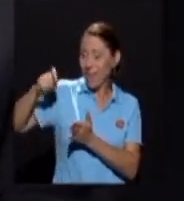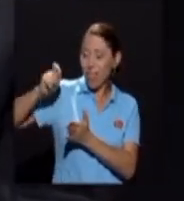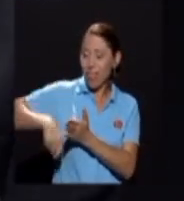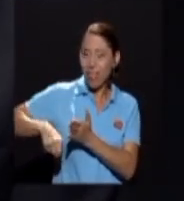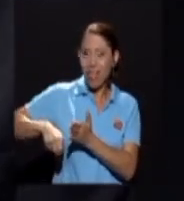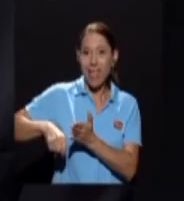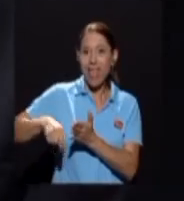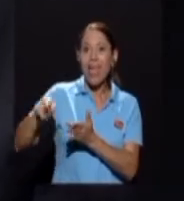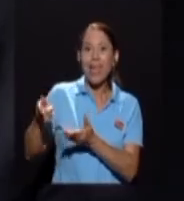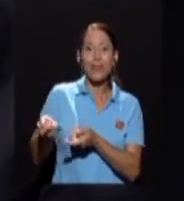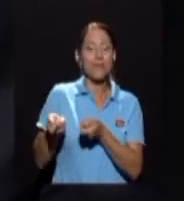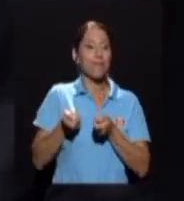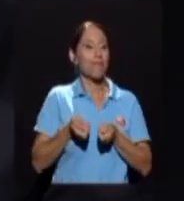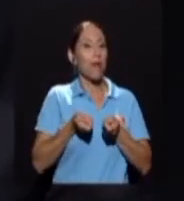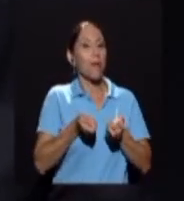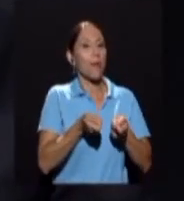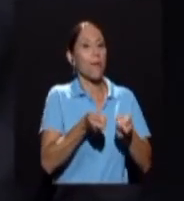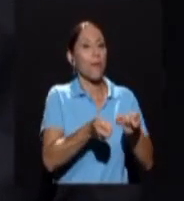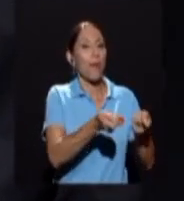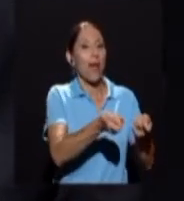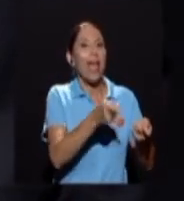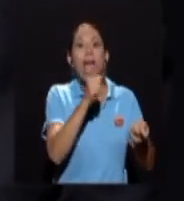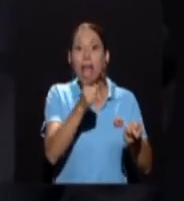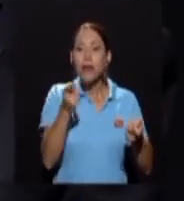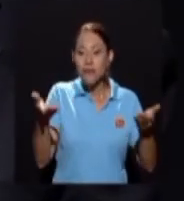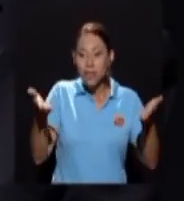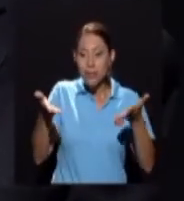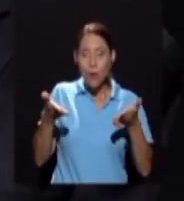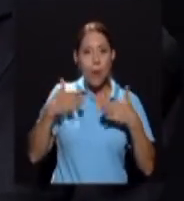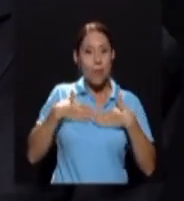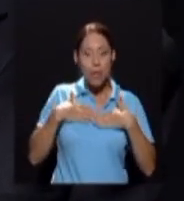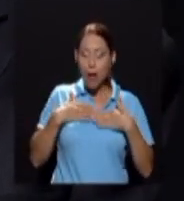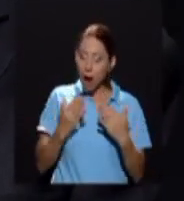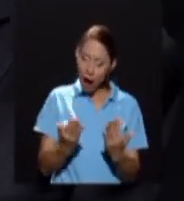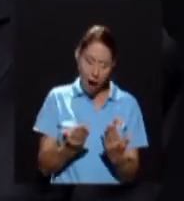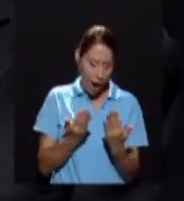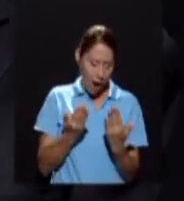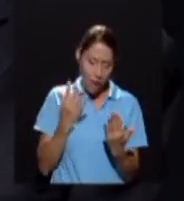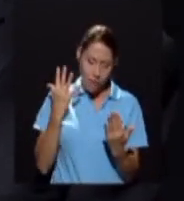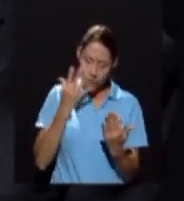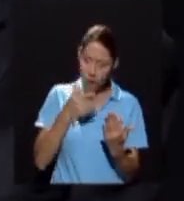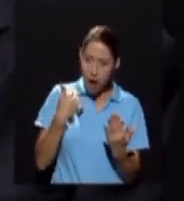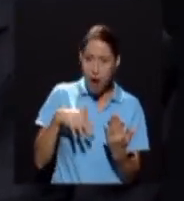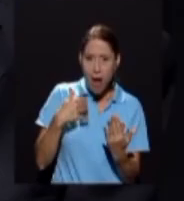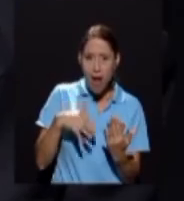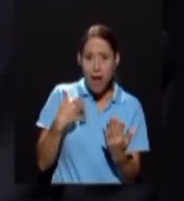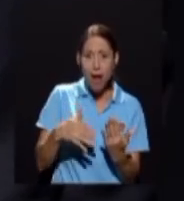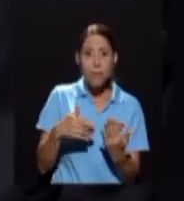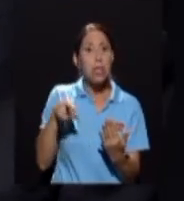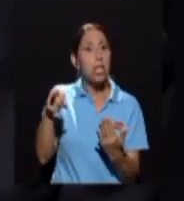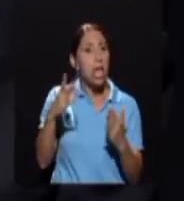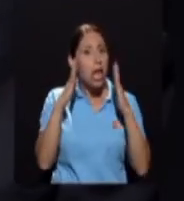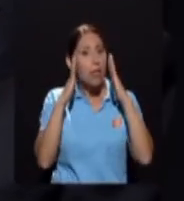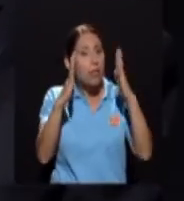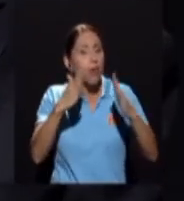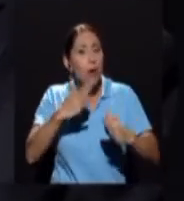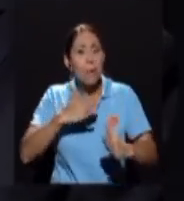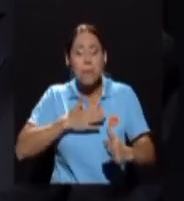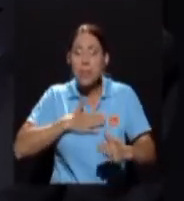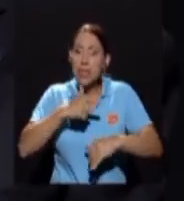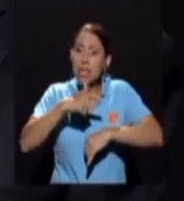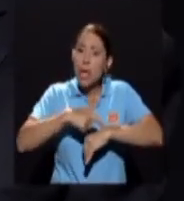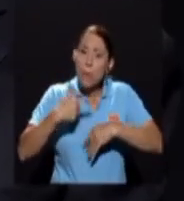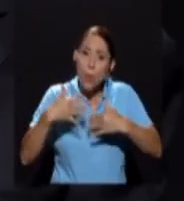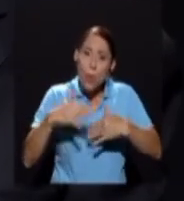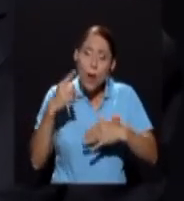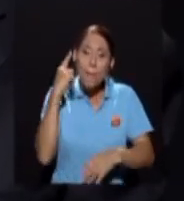siempre, publicando y estudiando, ¿verdad? Lo elogió, me dio todo el tiempo que quise, que siempre era tan poco, ¿verdad? Para